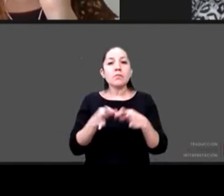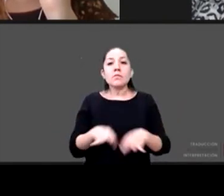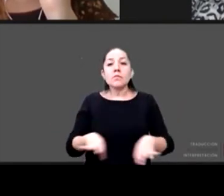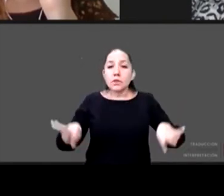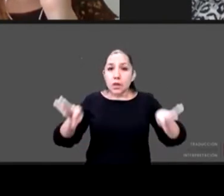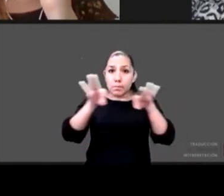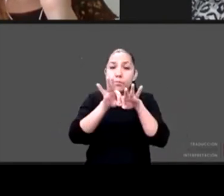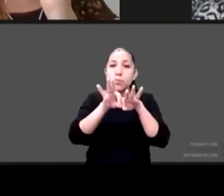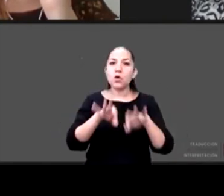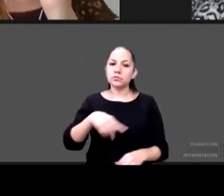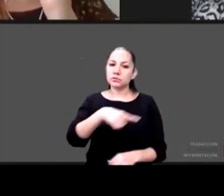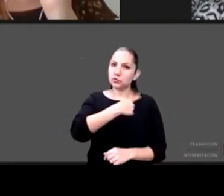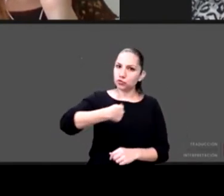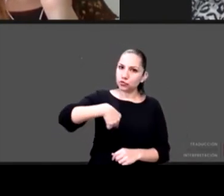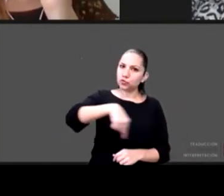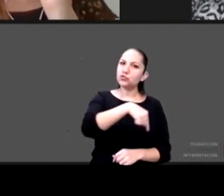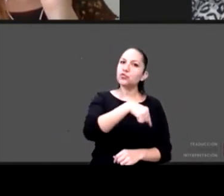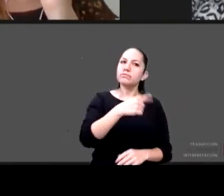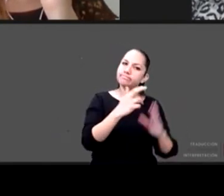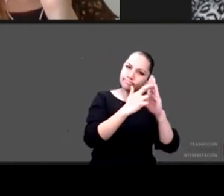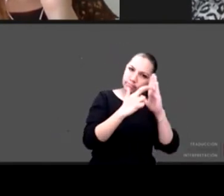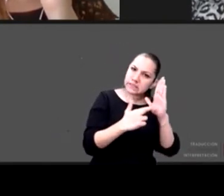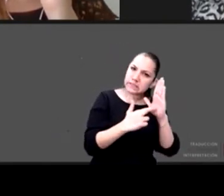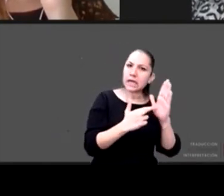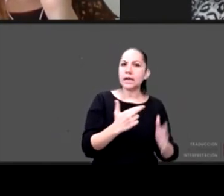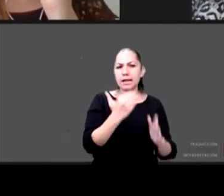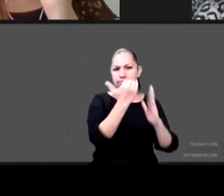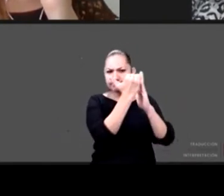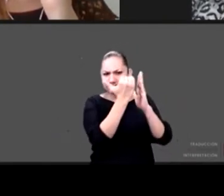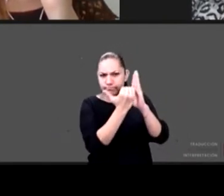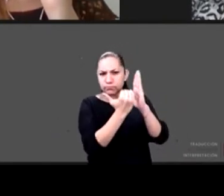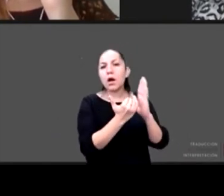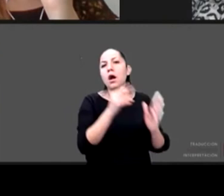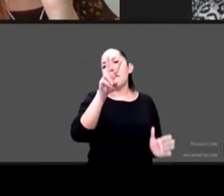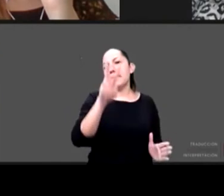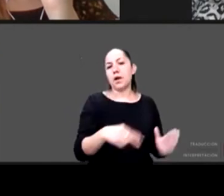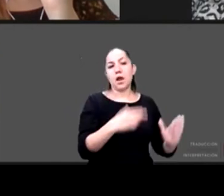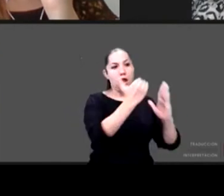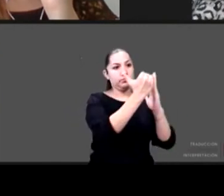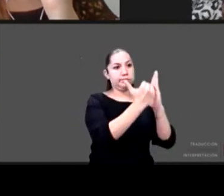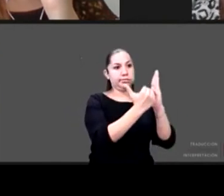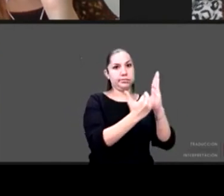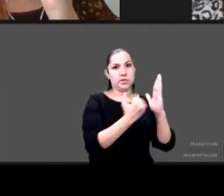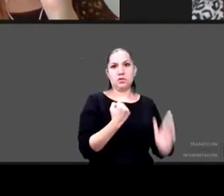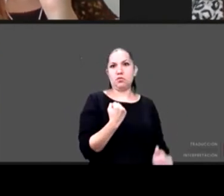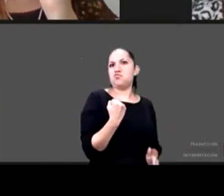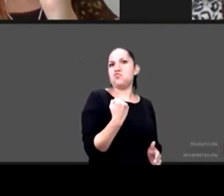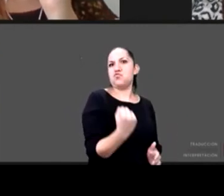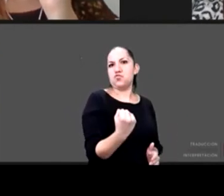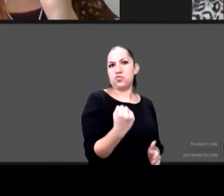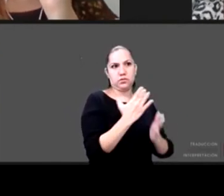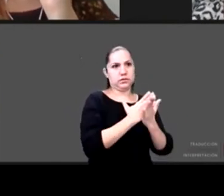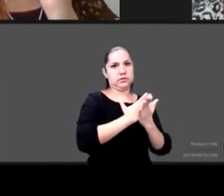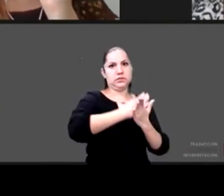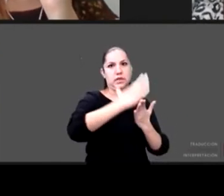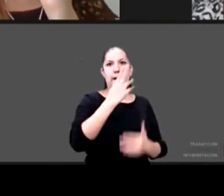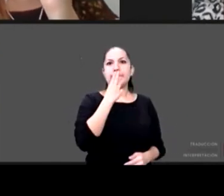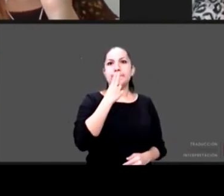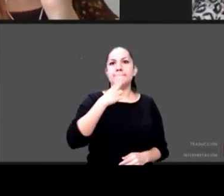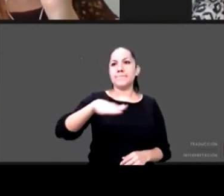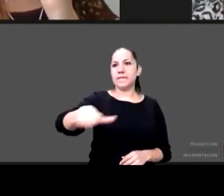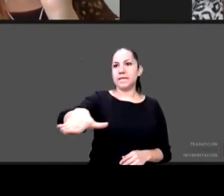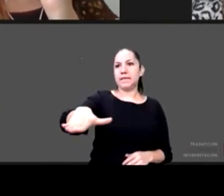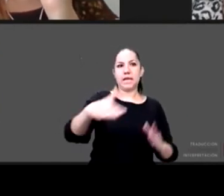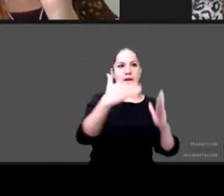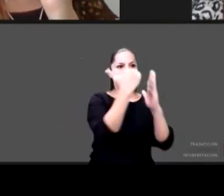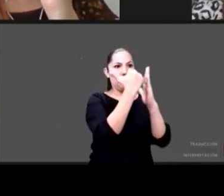estructura de Hitler, ¿no? De régimen, pero sí ayuda muchísimo poner un poco de orden, horarios